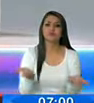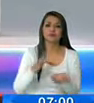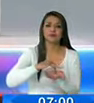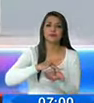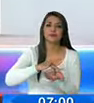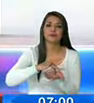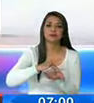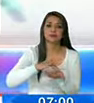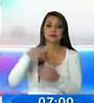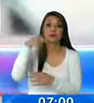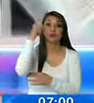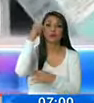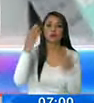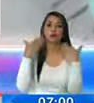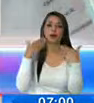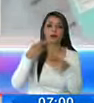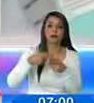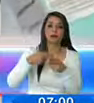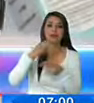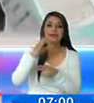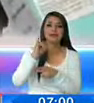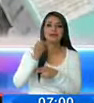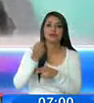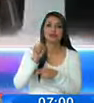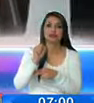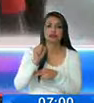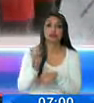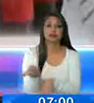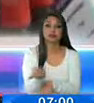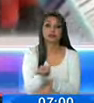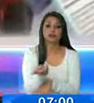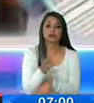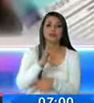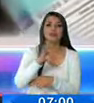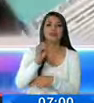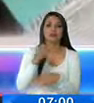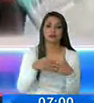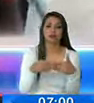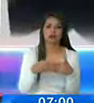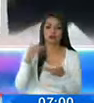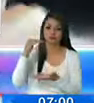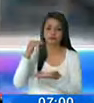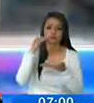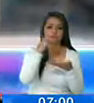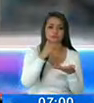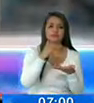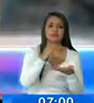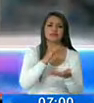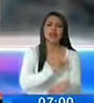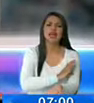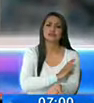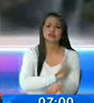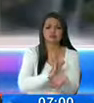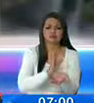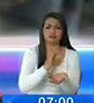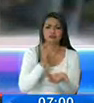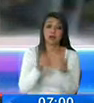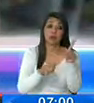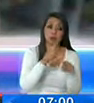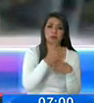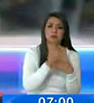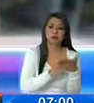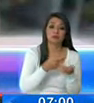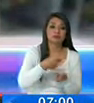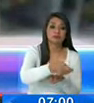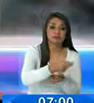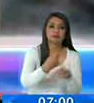norte de Guayaquil. Entre los dos tienen un coste de $70. Son calcio, son para el cabello. En muchos lugares los venden a mitad de precio, o a las personas mismas